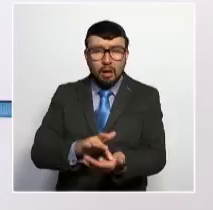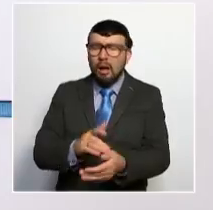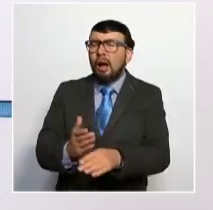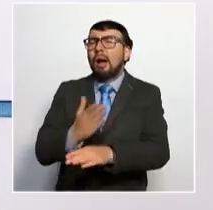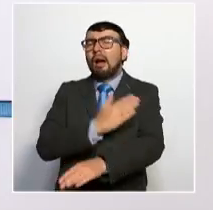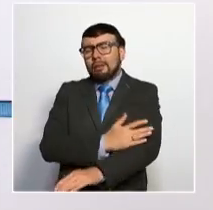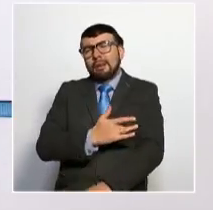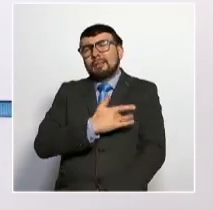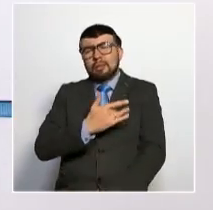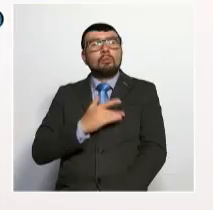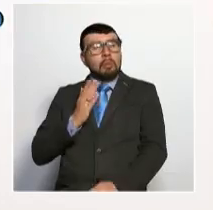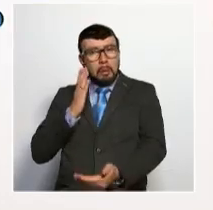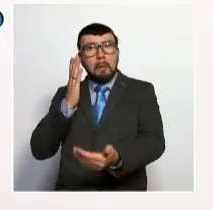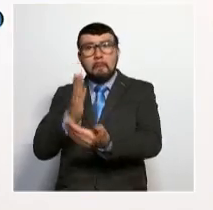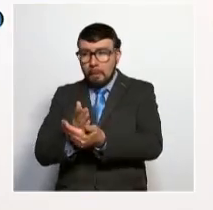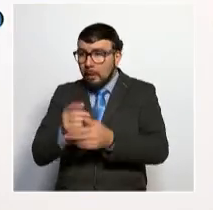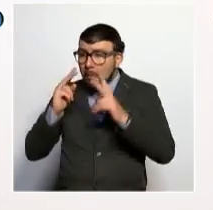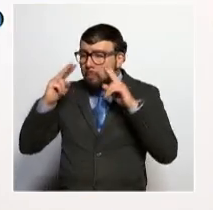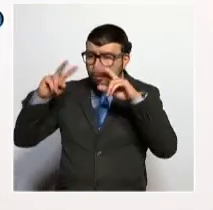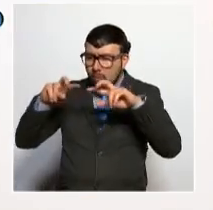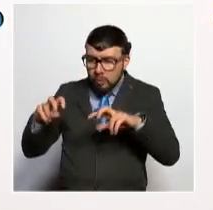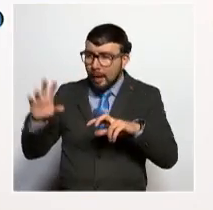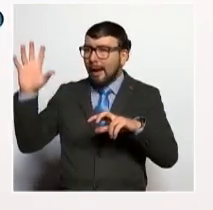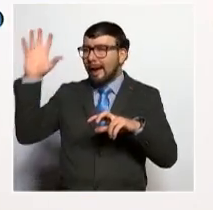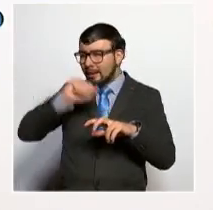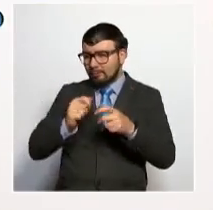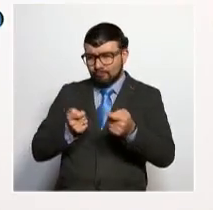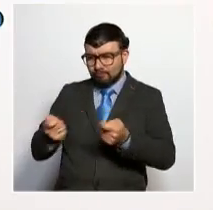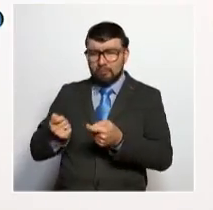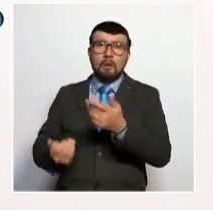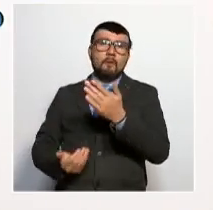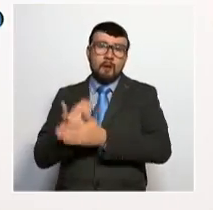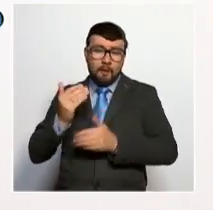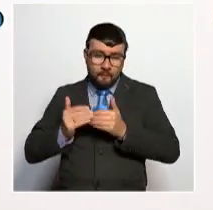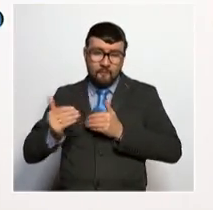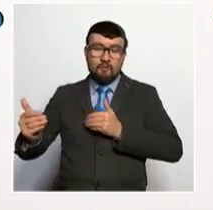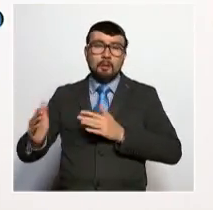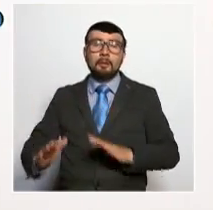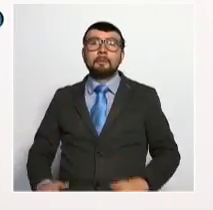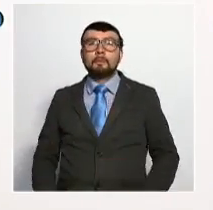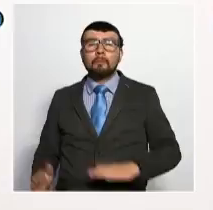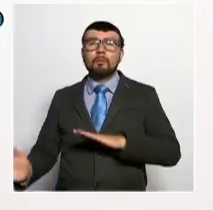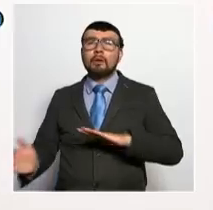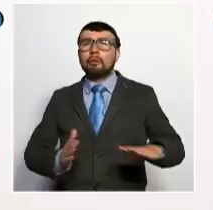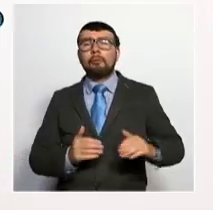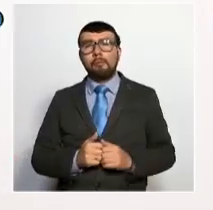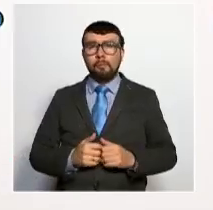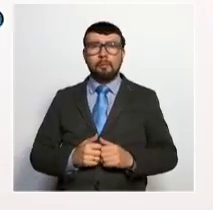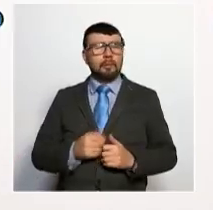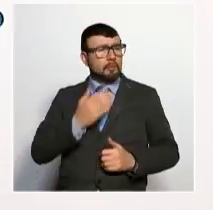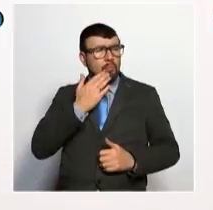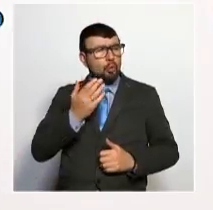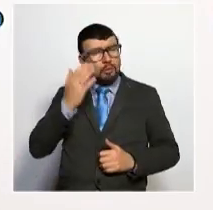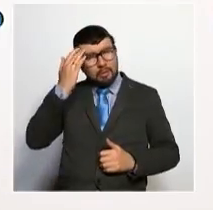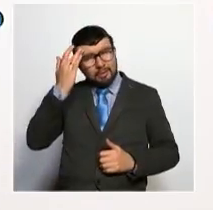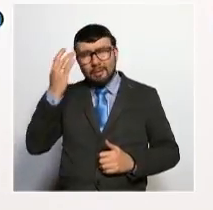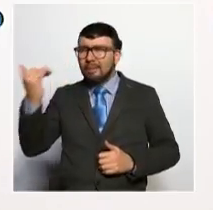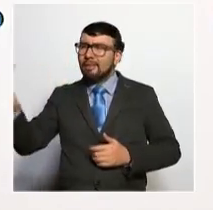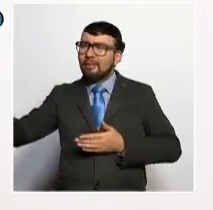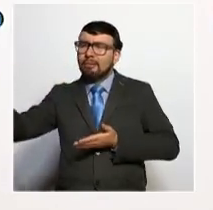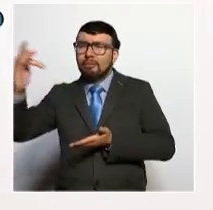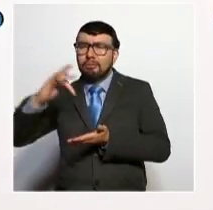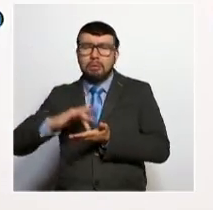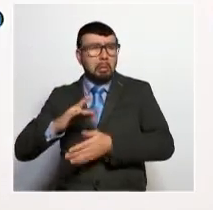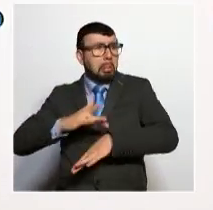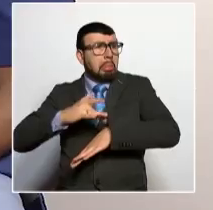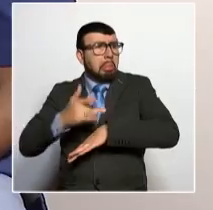síntomas. Doctora Paula, una pregunta. Entonces, ¿cuál ha sido la detección de ustedes? ¿Por qué llegan tardíamente estas pacientes